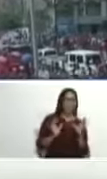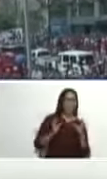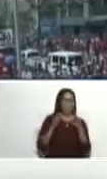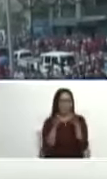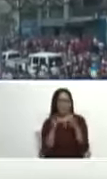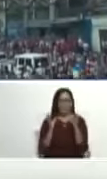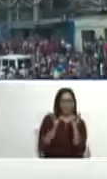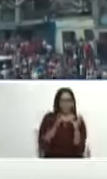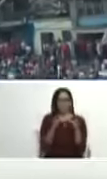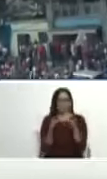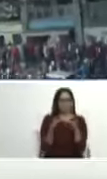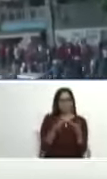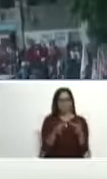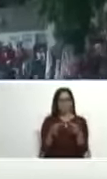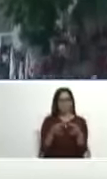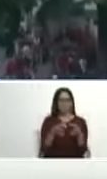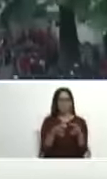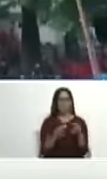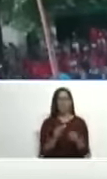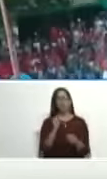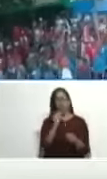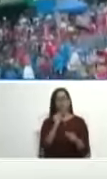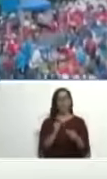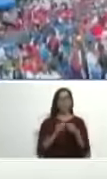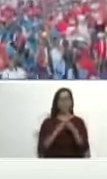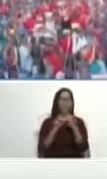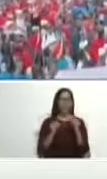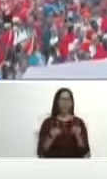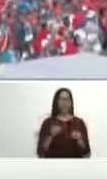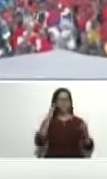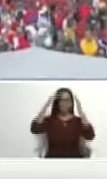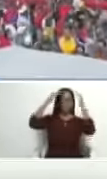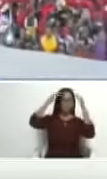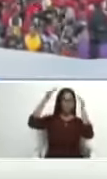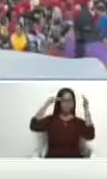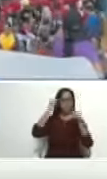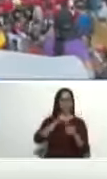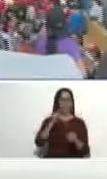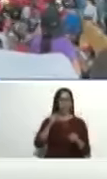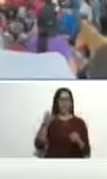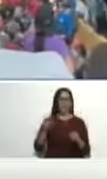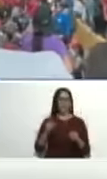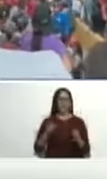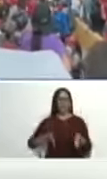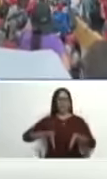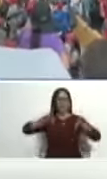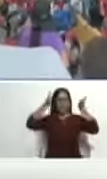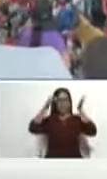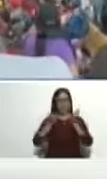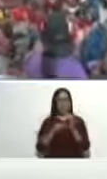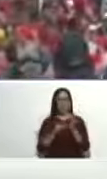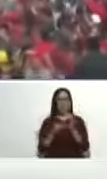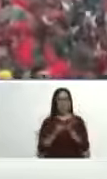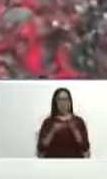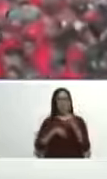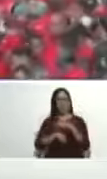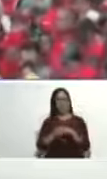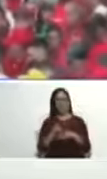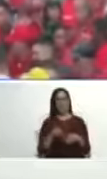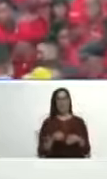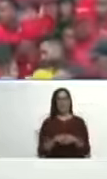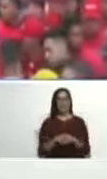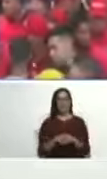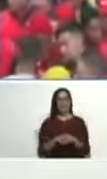trote, un poquito de todo, saludando a los vecinos de los edificios por donde pasamos.